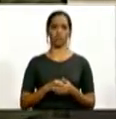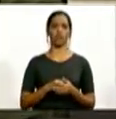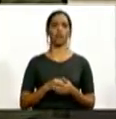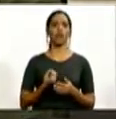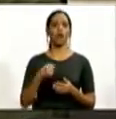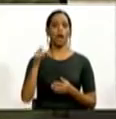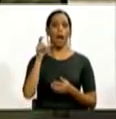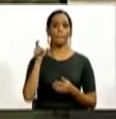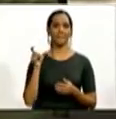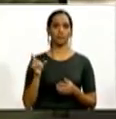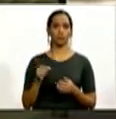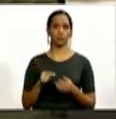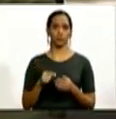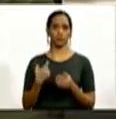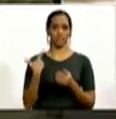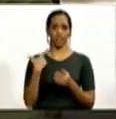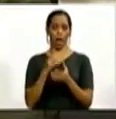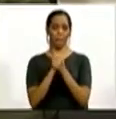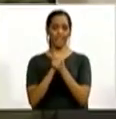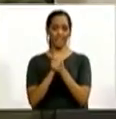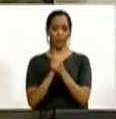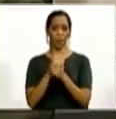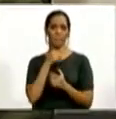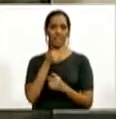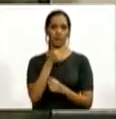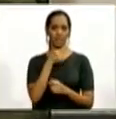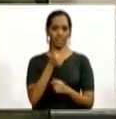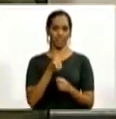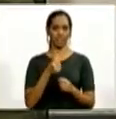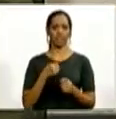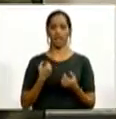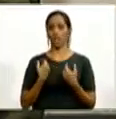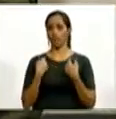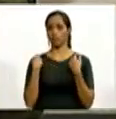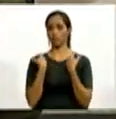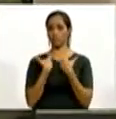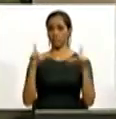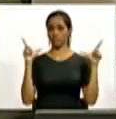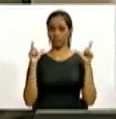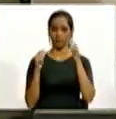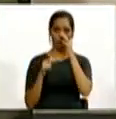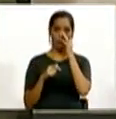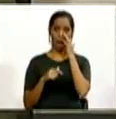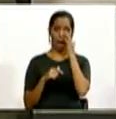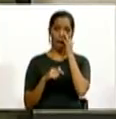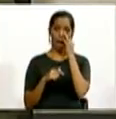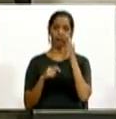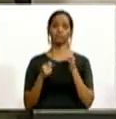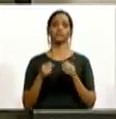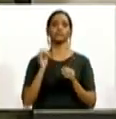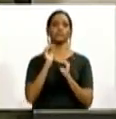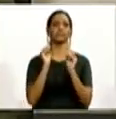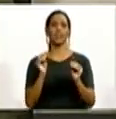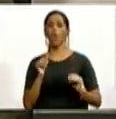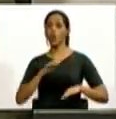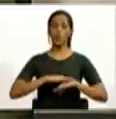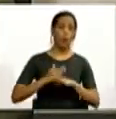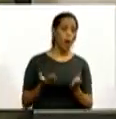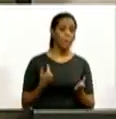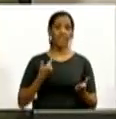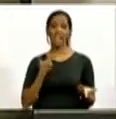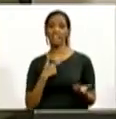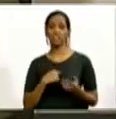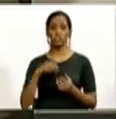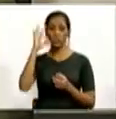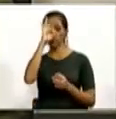se van, tu amigo periodista de la prensa libre, se van ayer a denunciar el tema allá a la fiscalía. No, porque estas